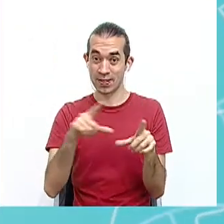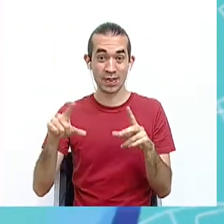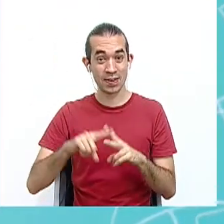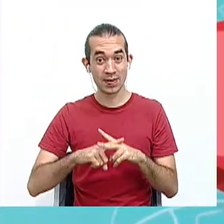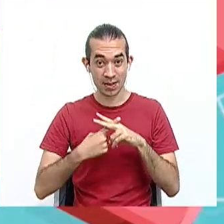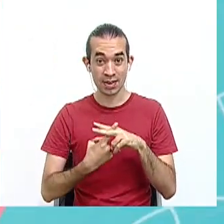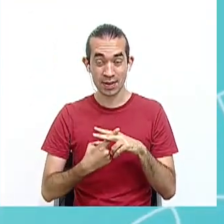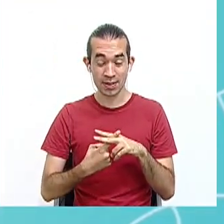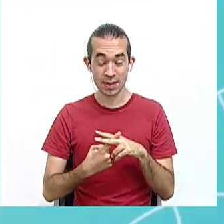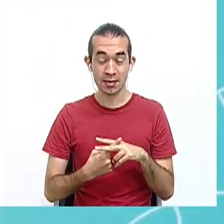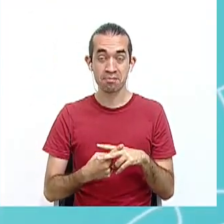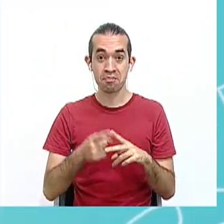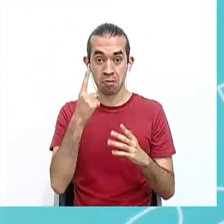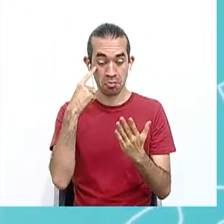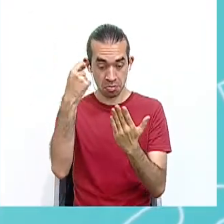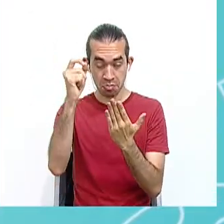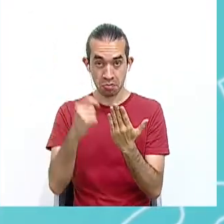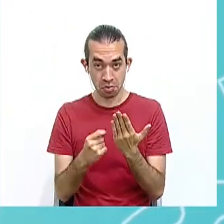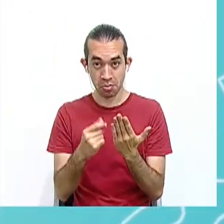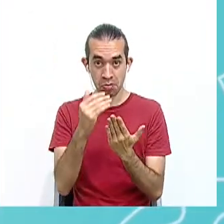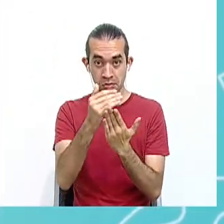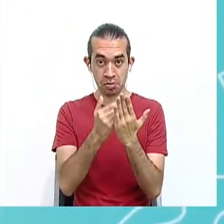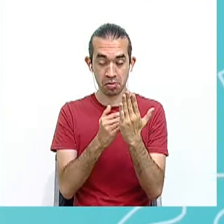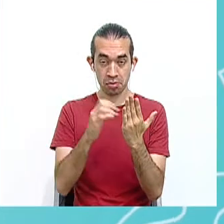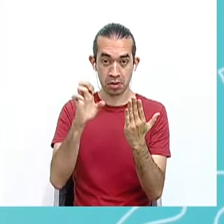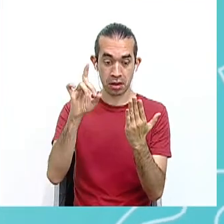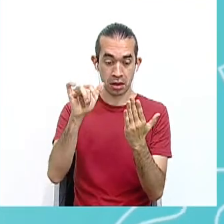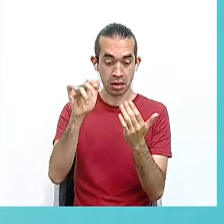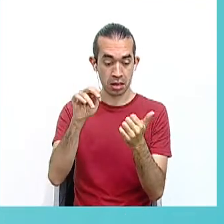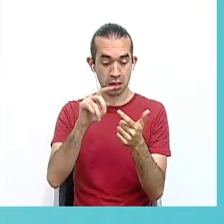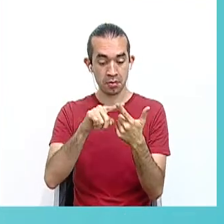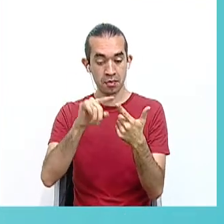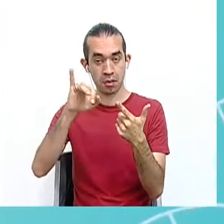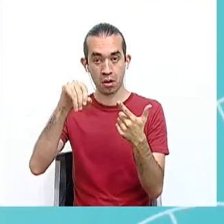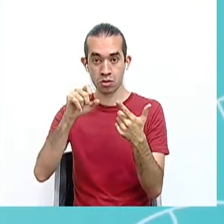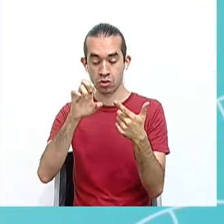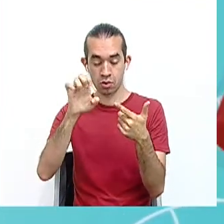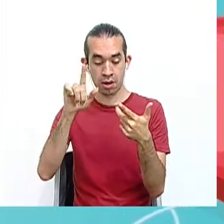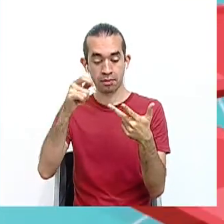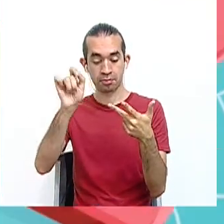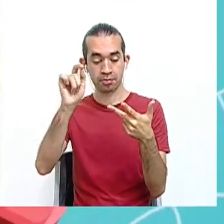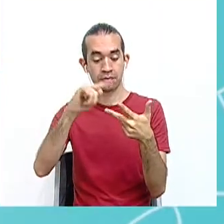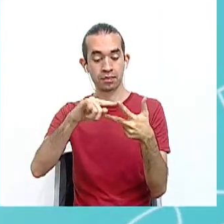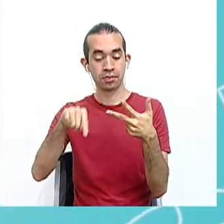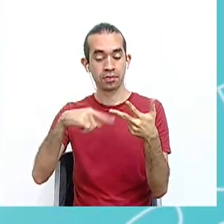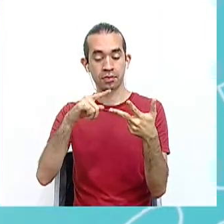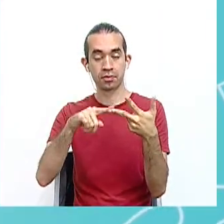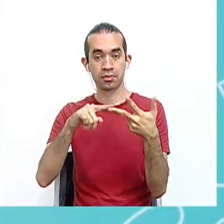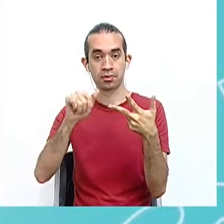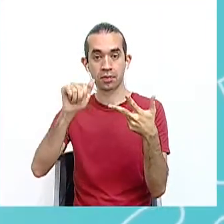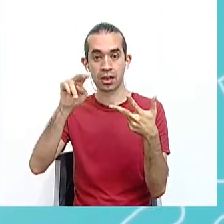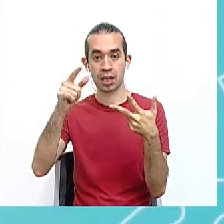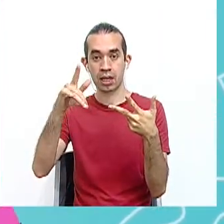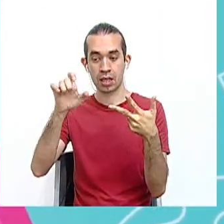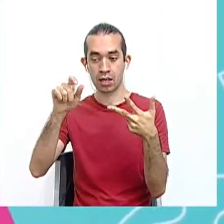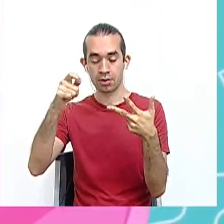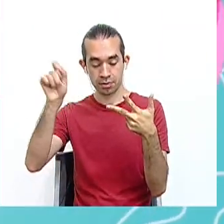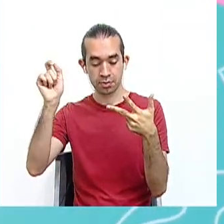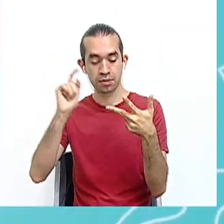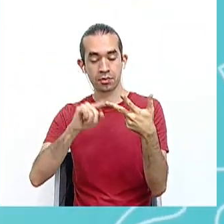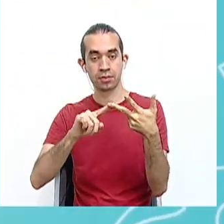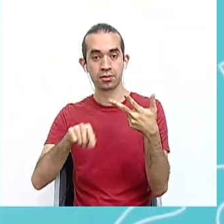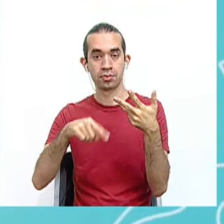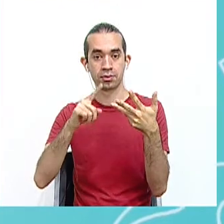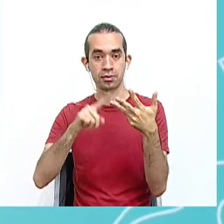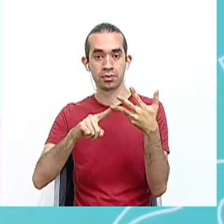todos presentes, ¿sí? Bueno, veamos, está Adrián, ¿sí? Josué, ajá. Está Ángel, ajá.